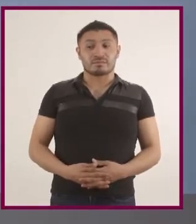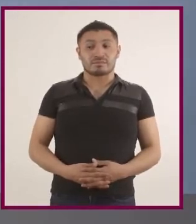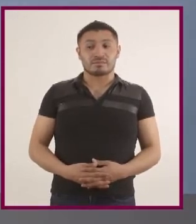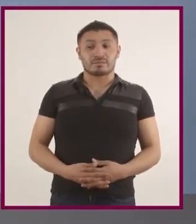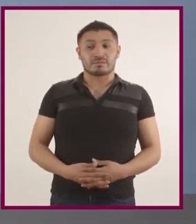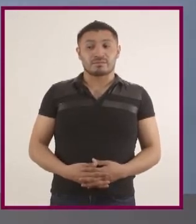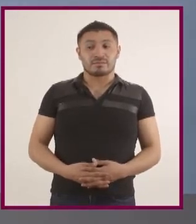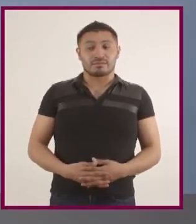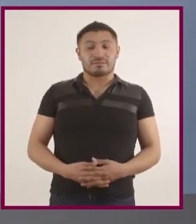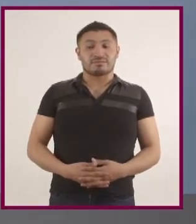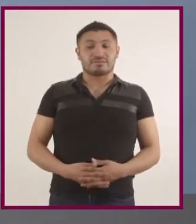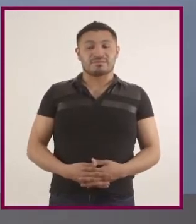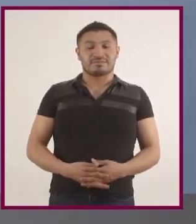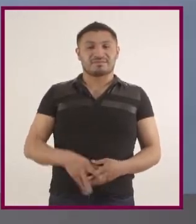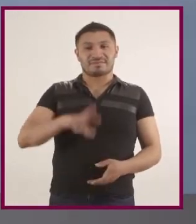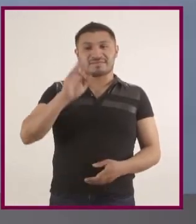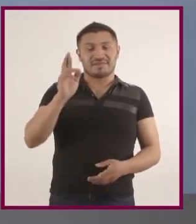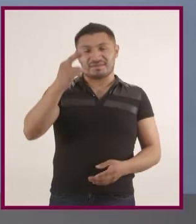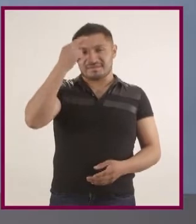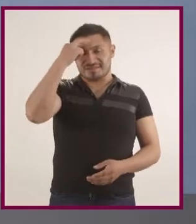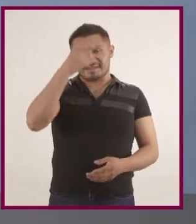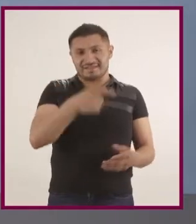pequeño detalle